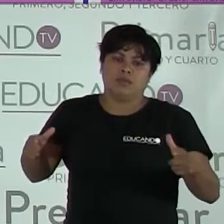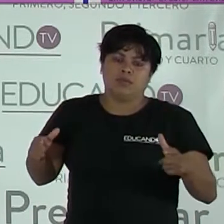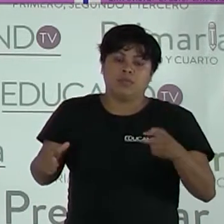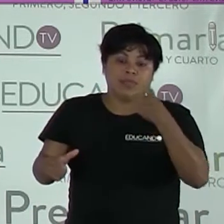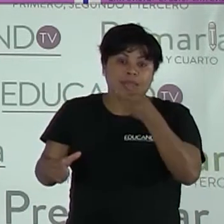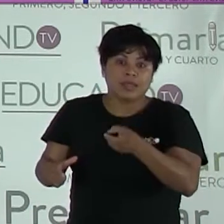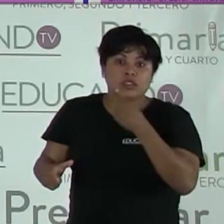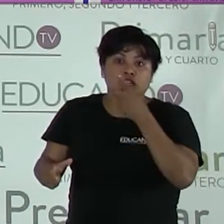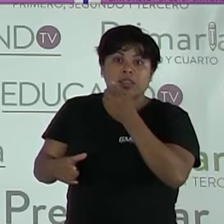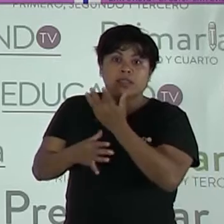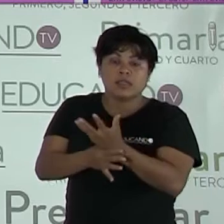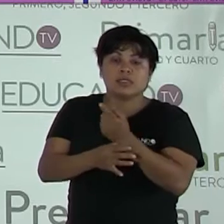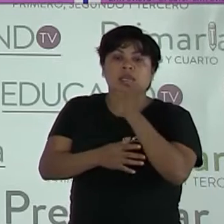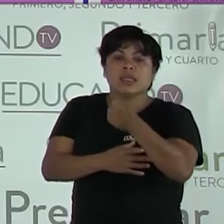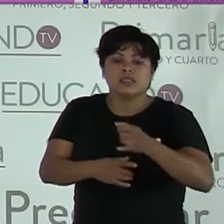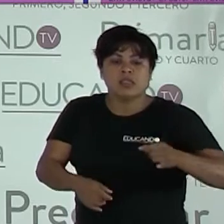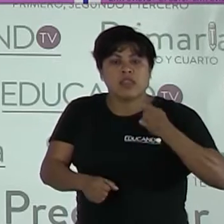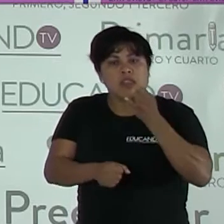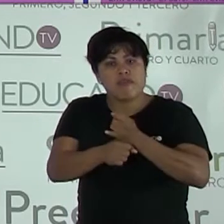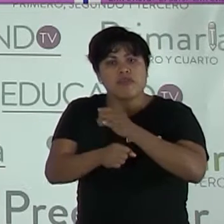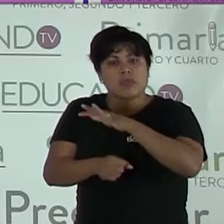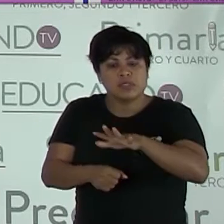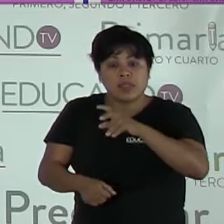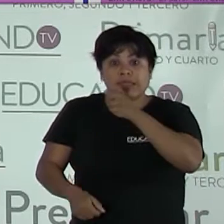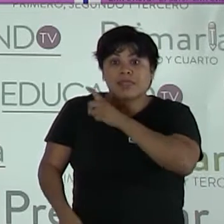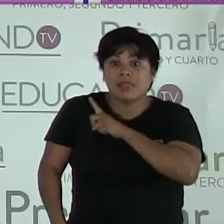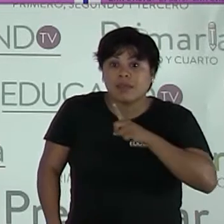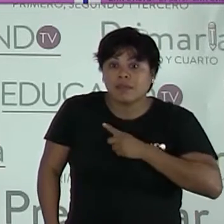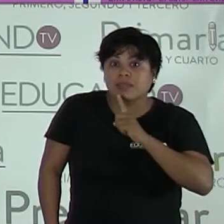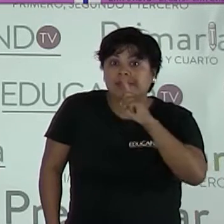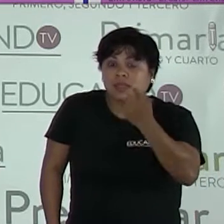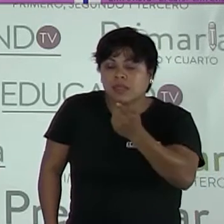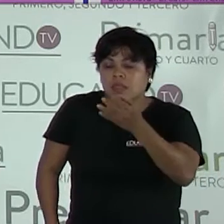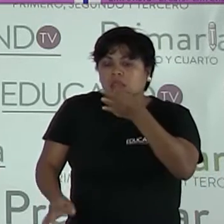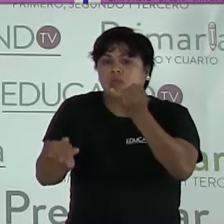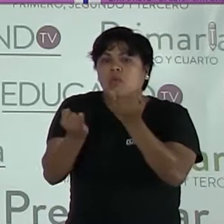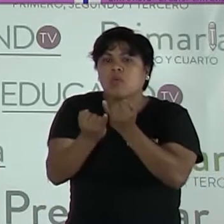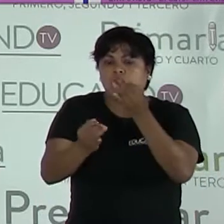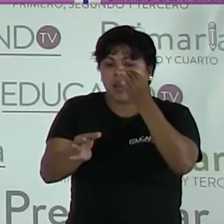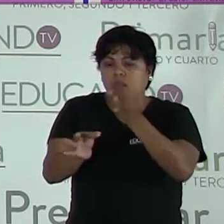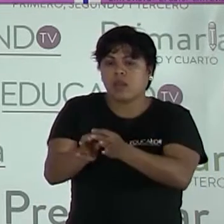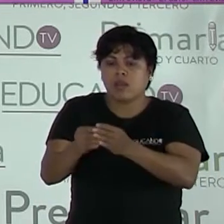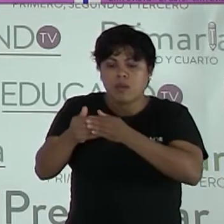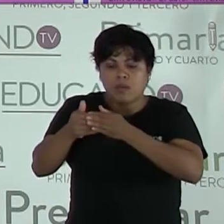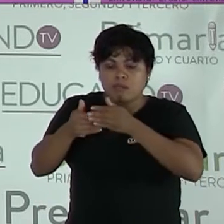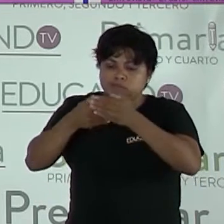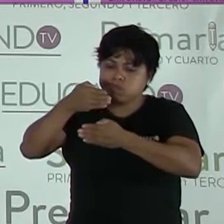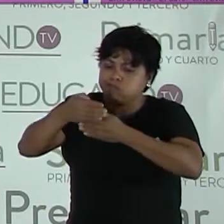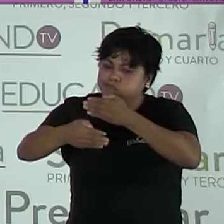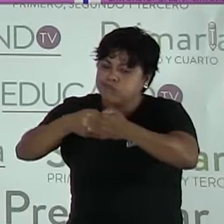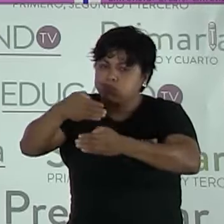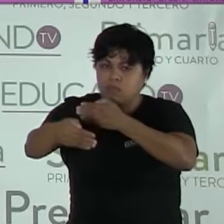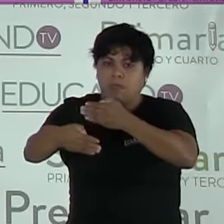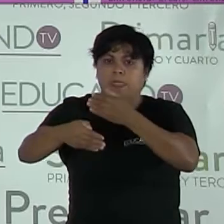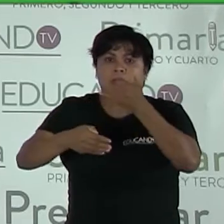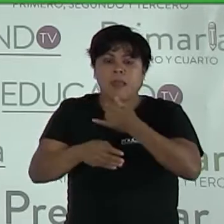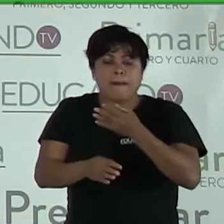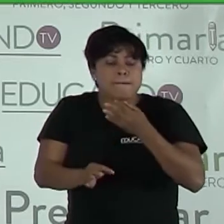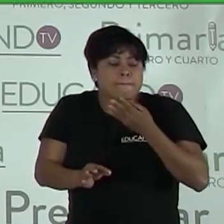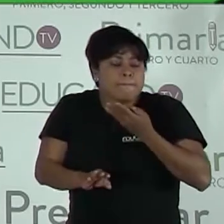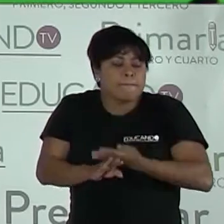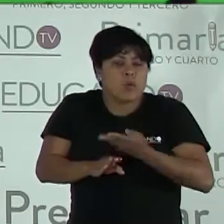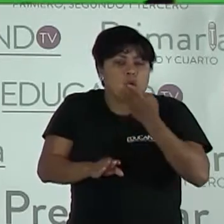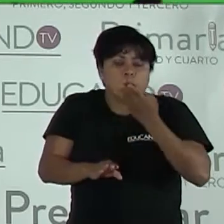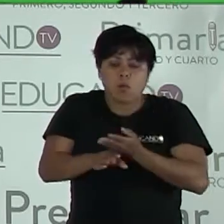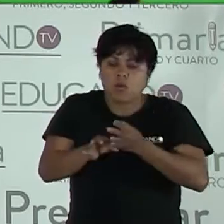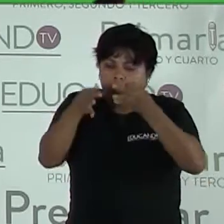Quiere decir de que la información tiene que ser de una forma cronológica y